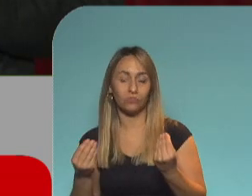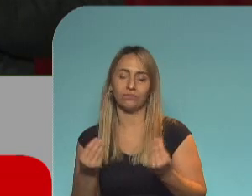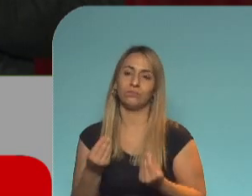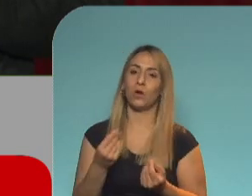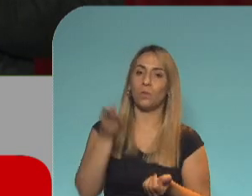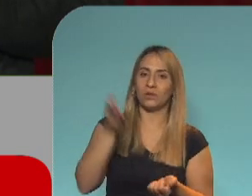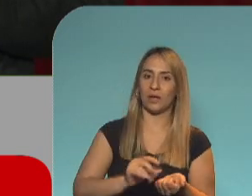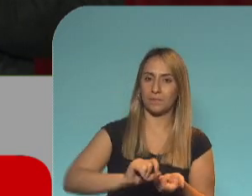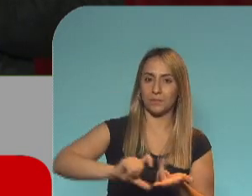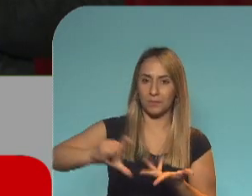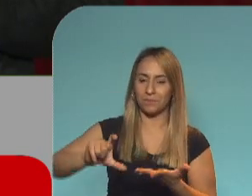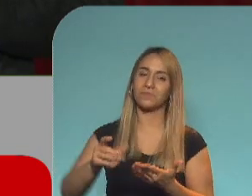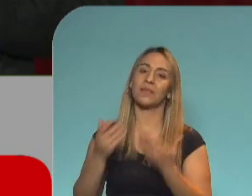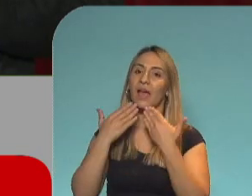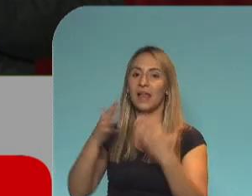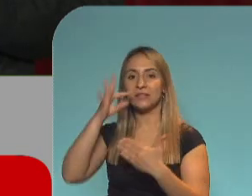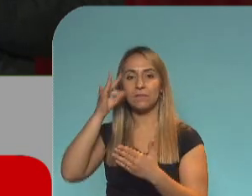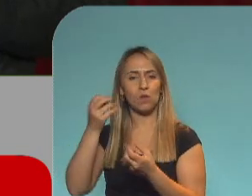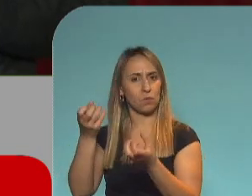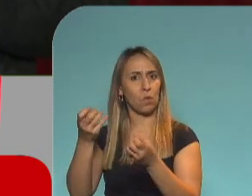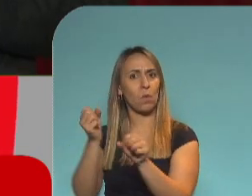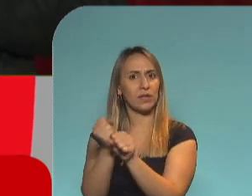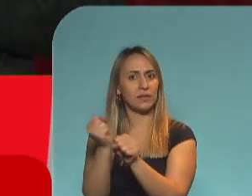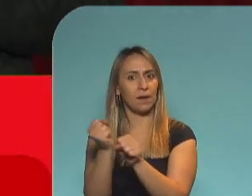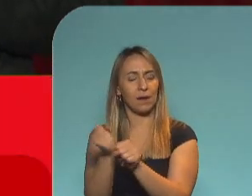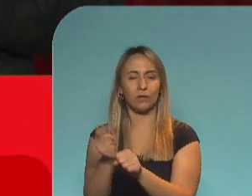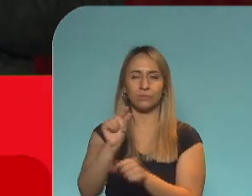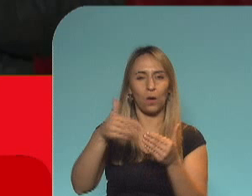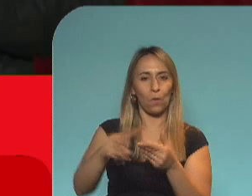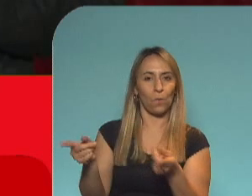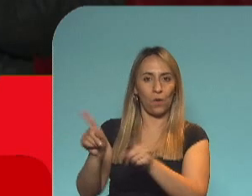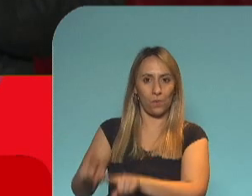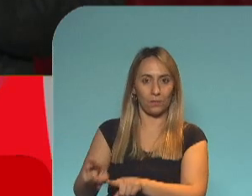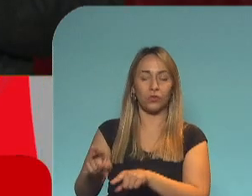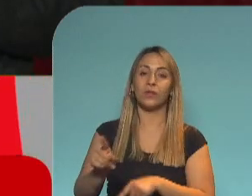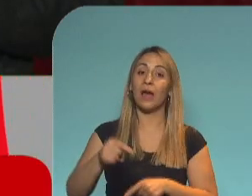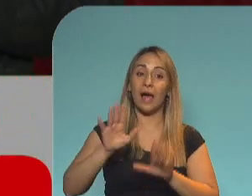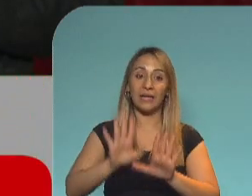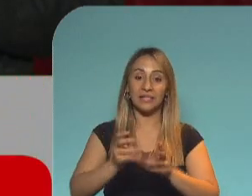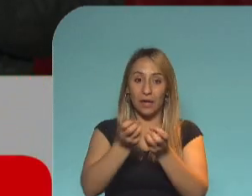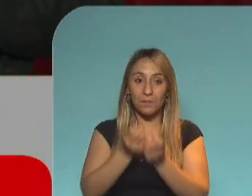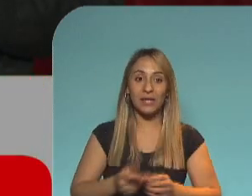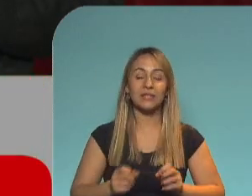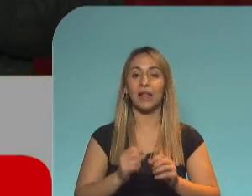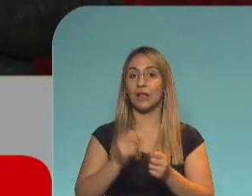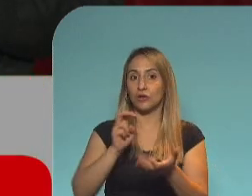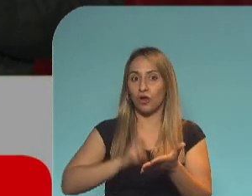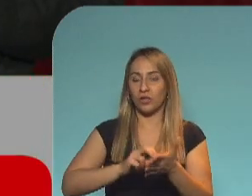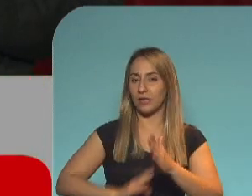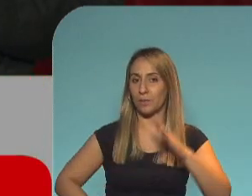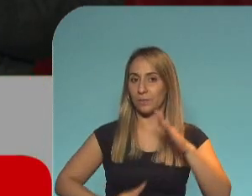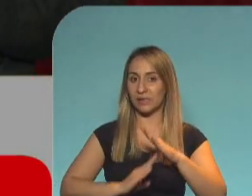Alfredo, buen trabajo de allí, vamos a volver en instantes nada más. Ha sido o comienza a ser entonces una de las principales noticias